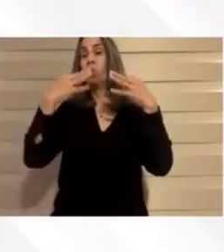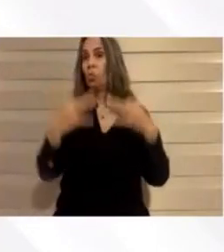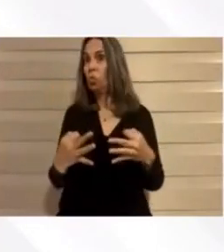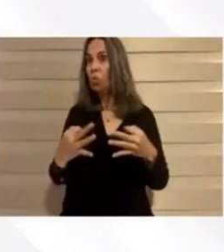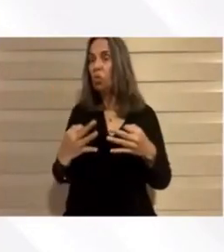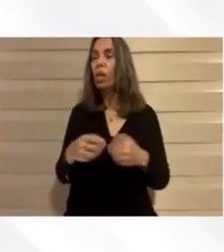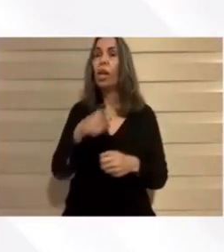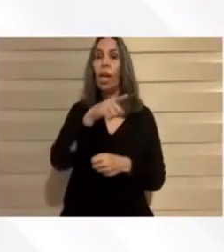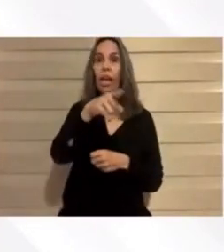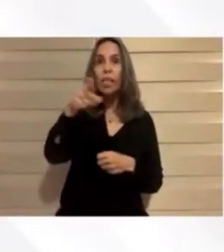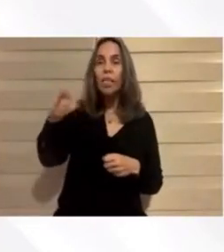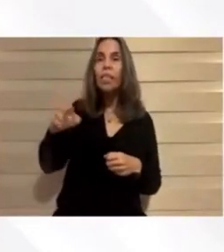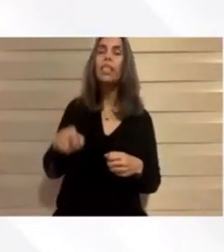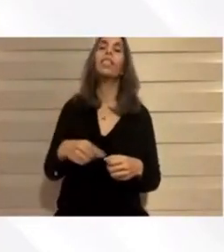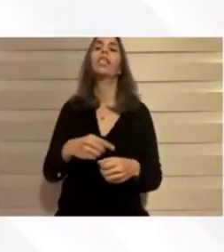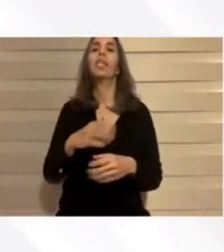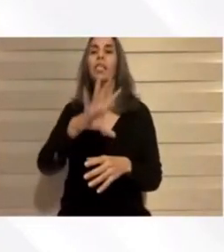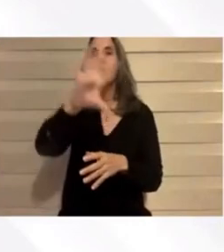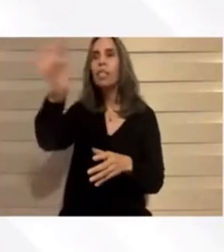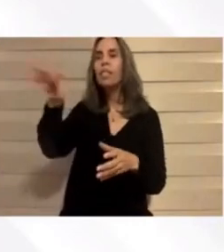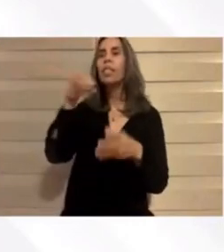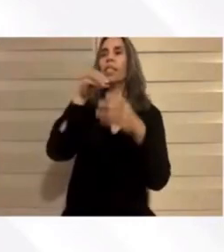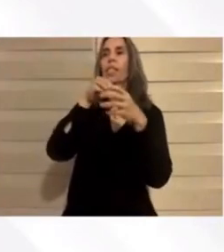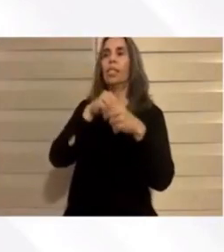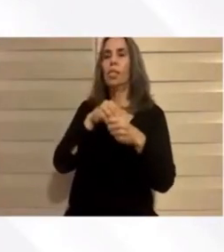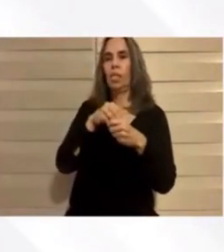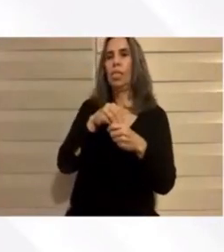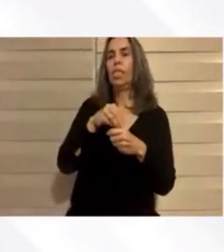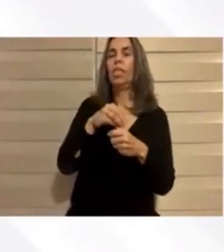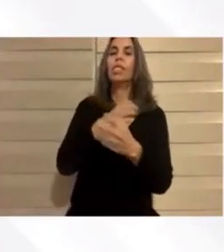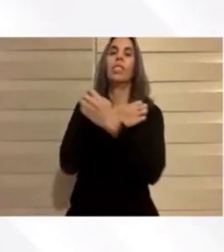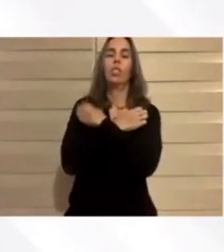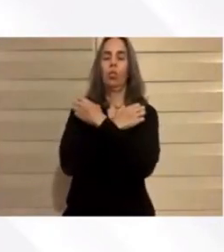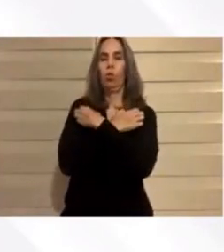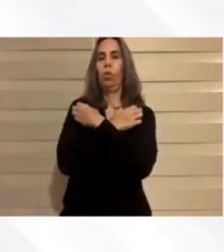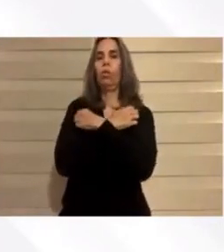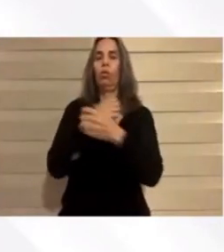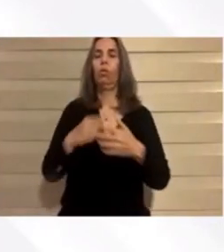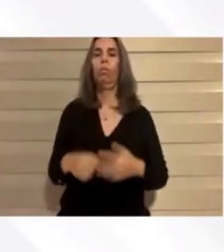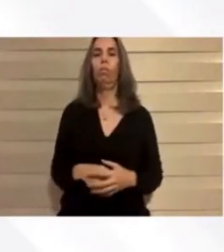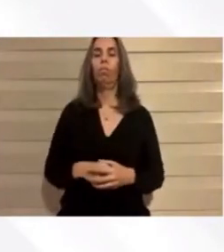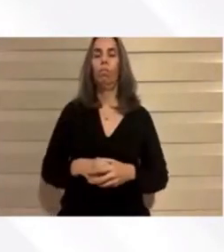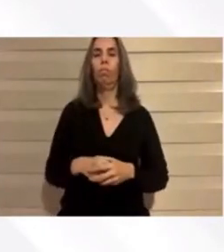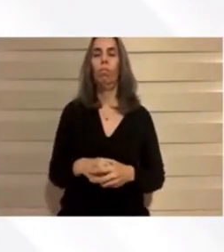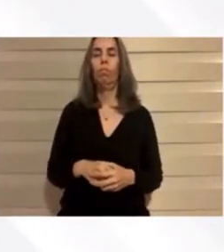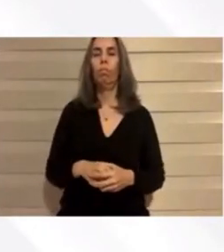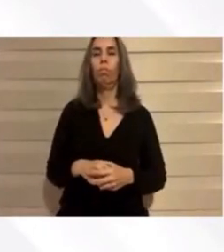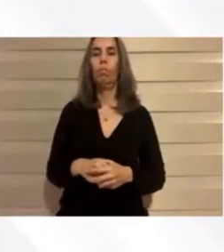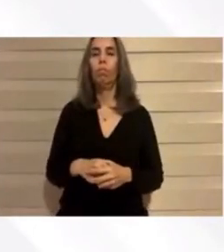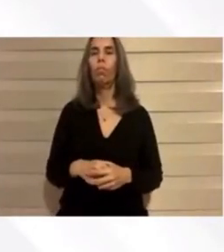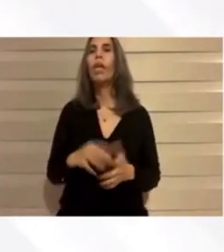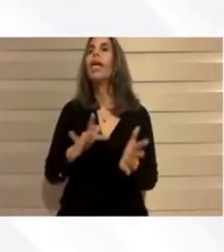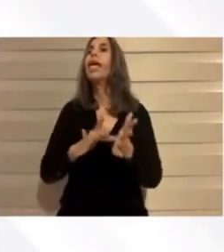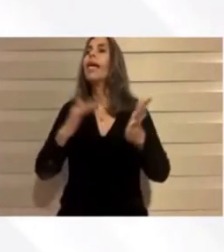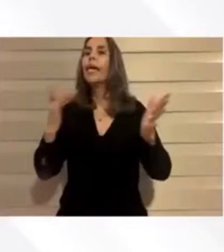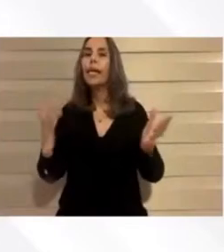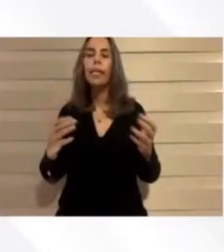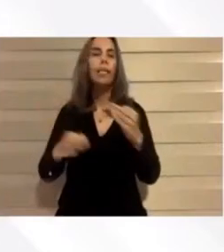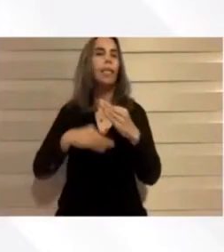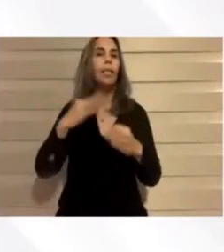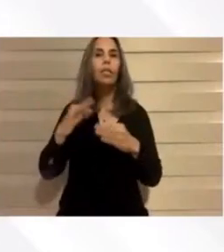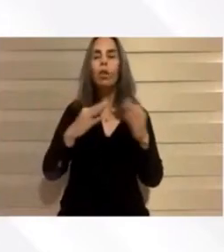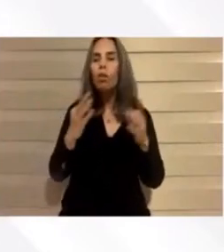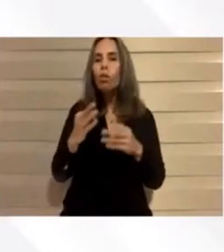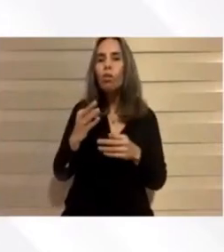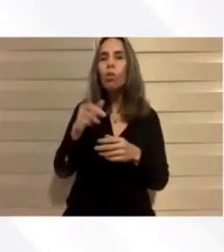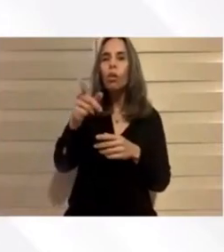educativa. Y bueno, este foro es para ustedes, disfrútenlo. Agradecemos todos sus comentarios y todas sus preguntas que a través del